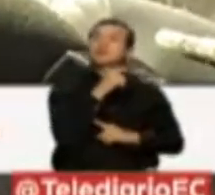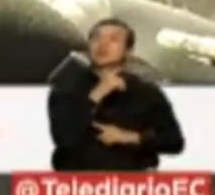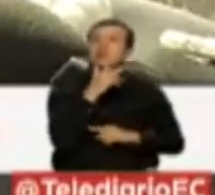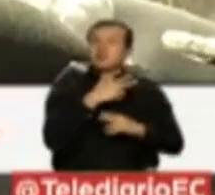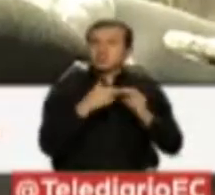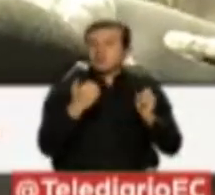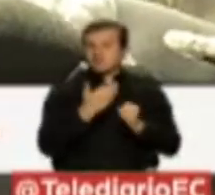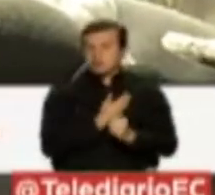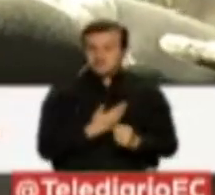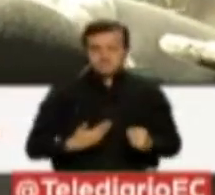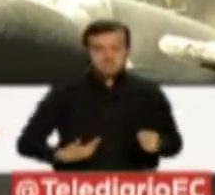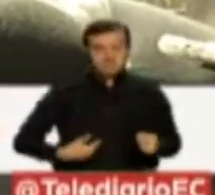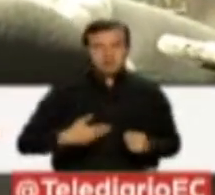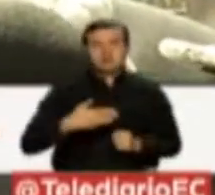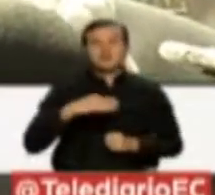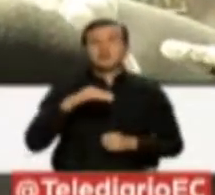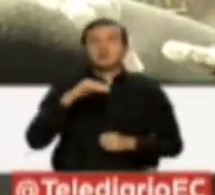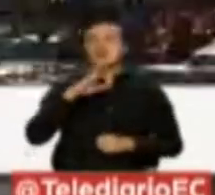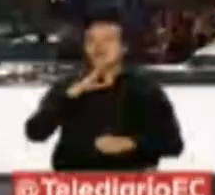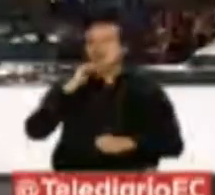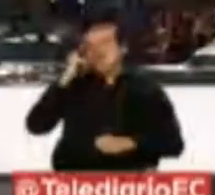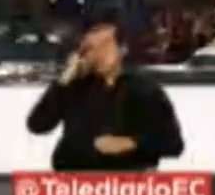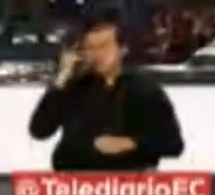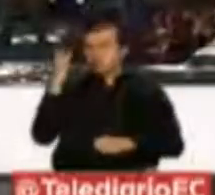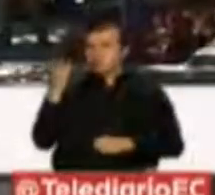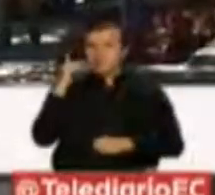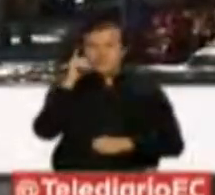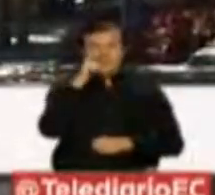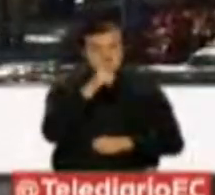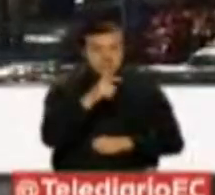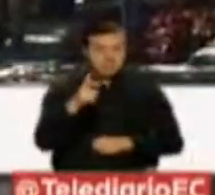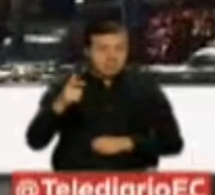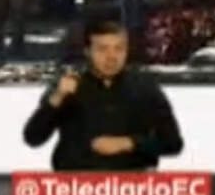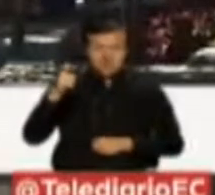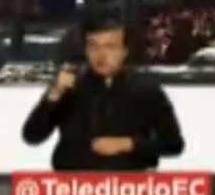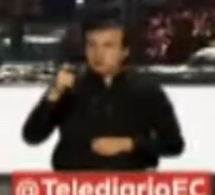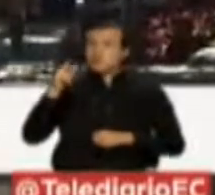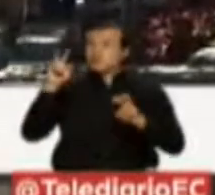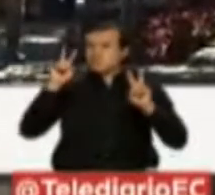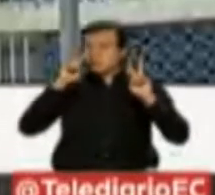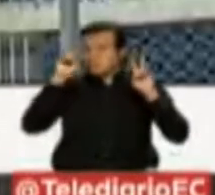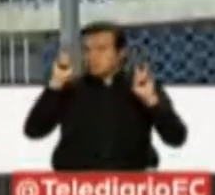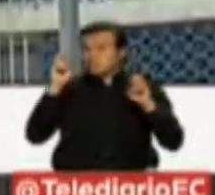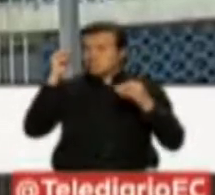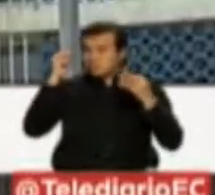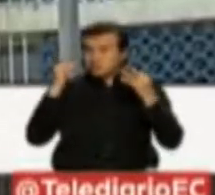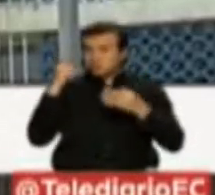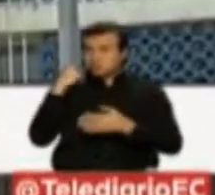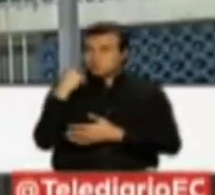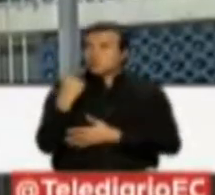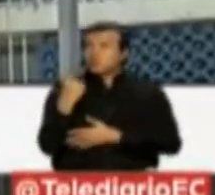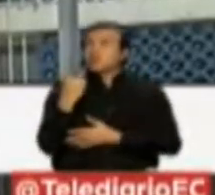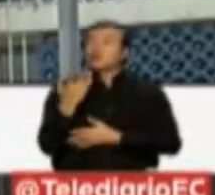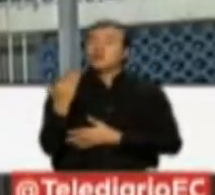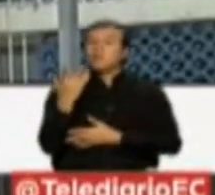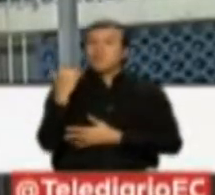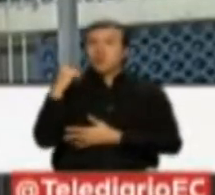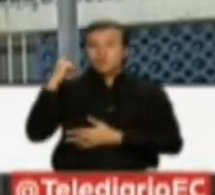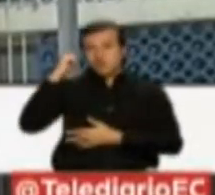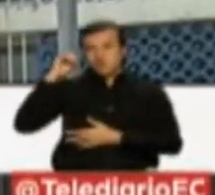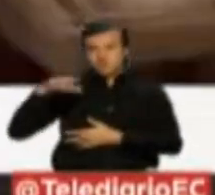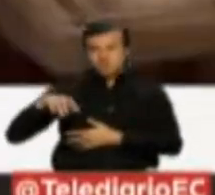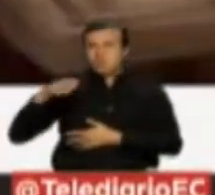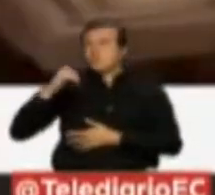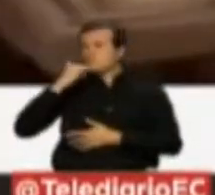el expresidente de la República, Rafael Correa. Fiscalía, en la formulación de cargos del caso, señaló que se trataría de un crimen de Estado que